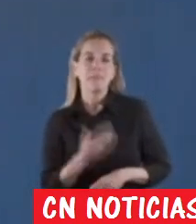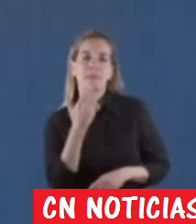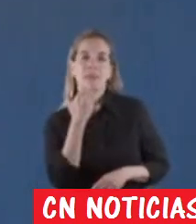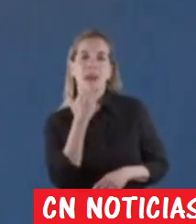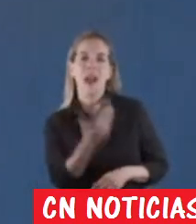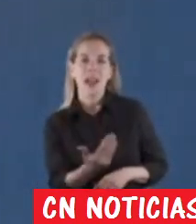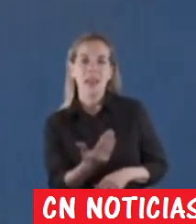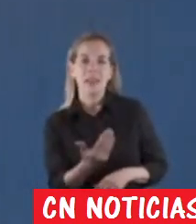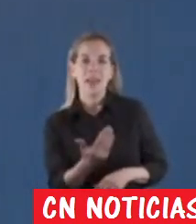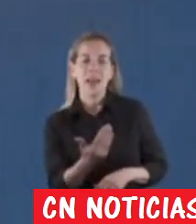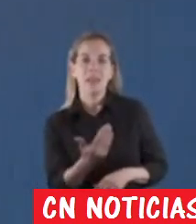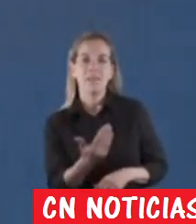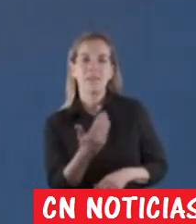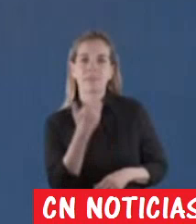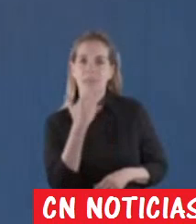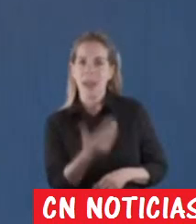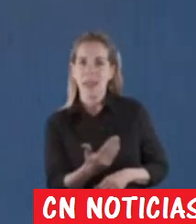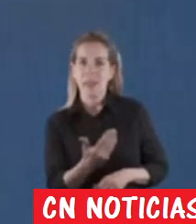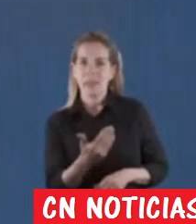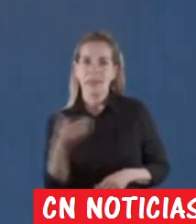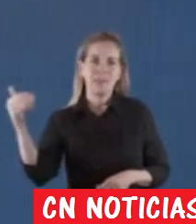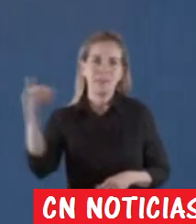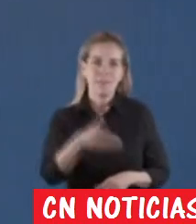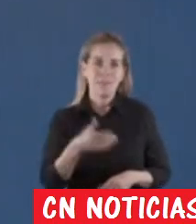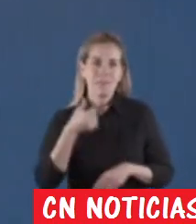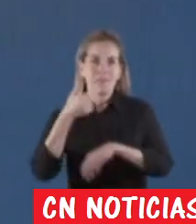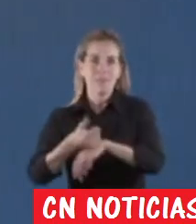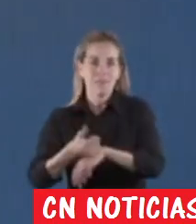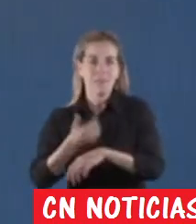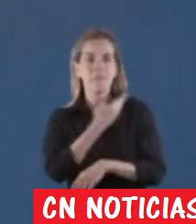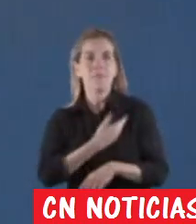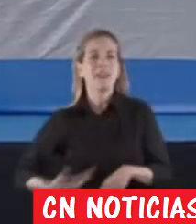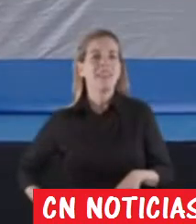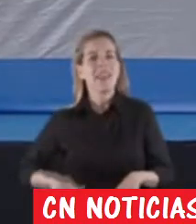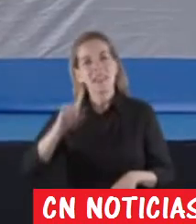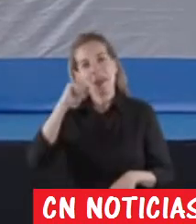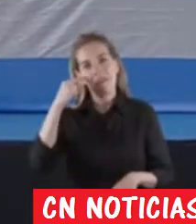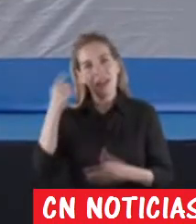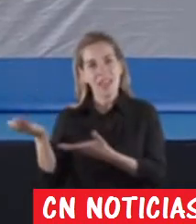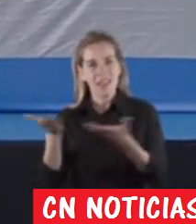agradecer la presencia de nuestro presidente, Alberto Fernández,